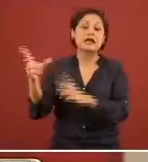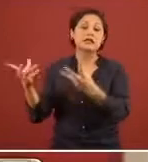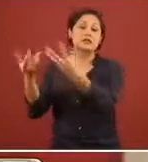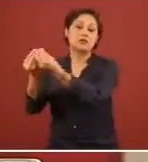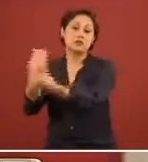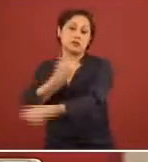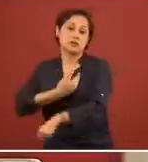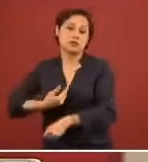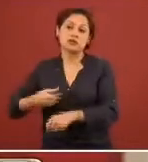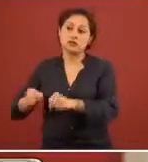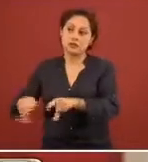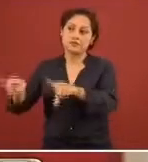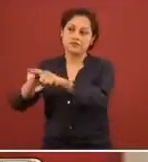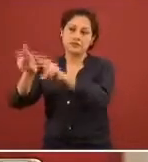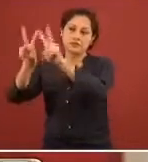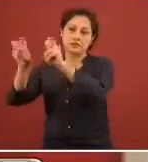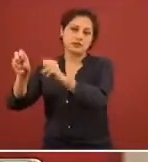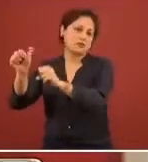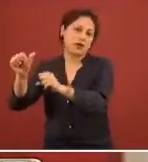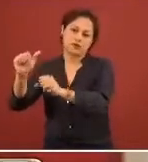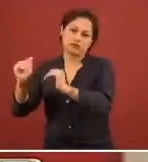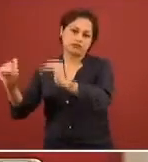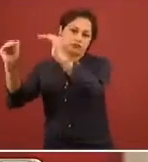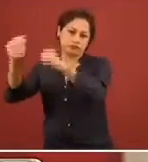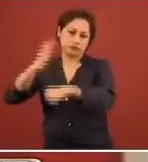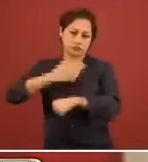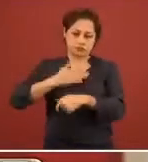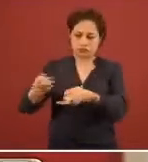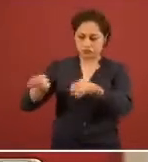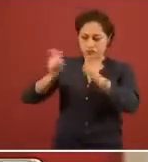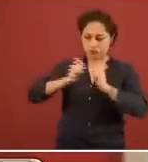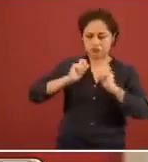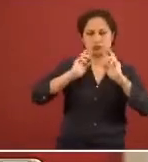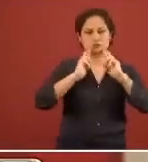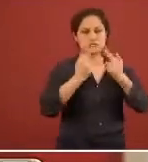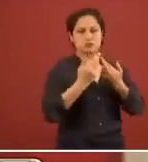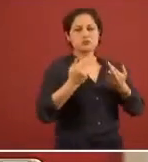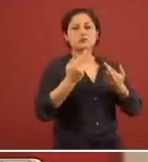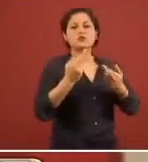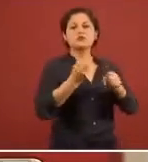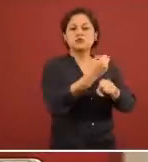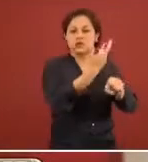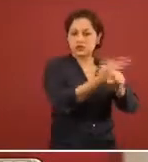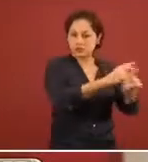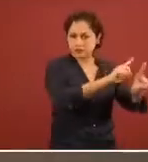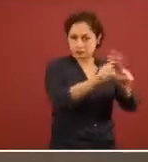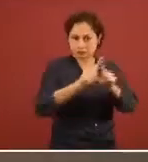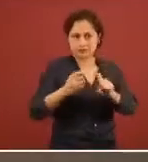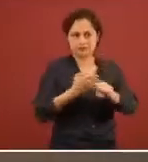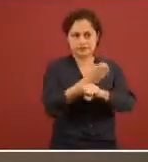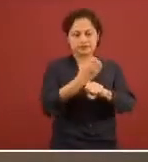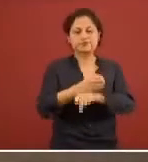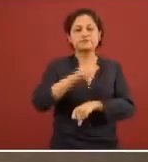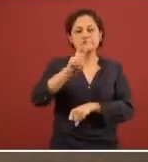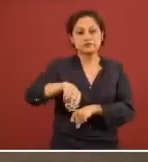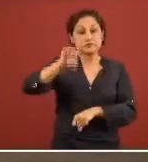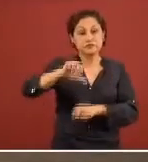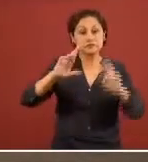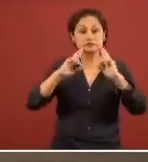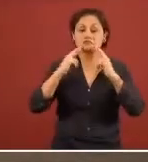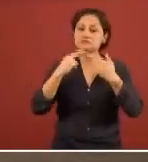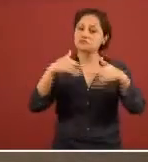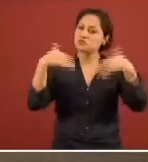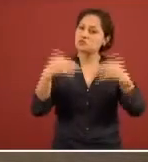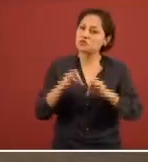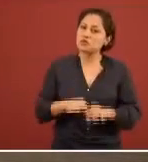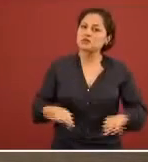para atender el mismo tema, pero en otros campos. Y la reunión fue muy productiva, como suele ser. Identificamos una